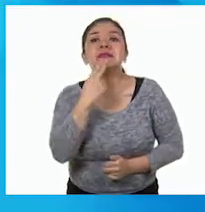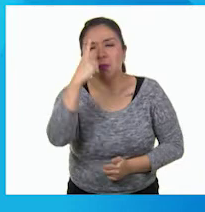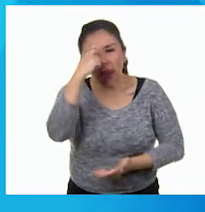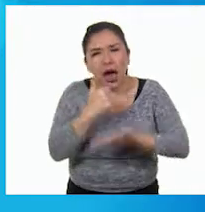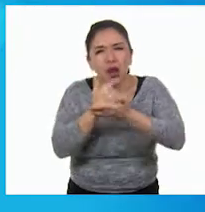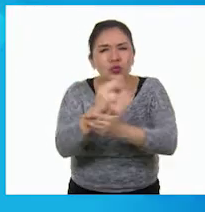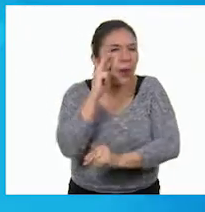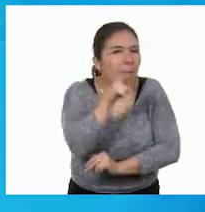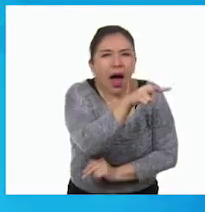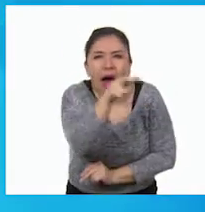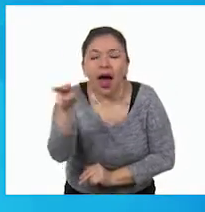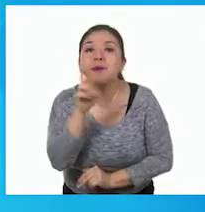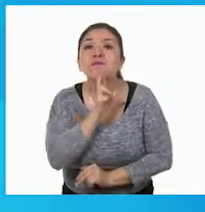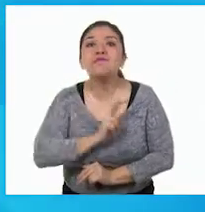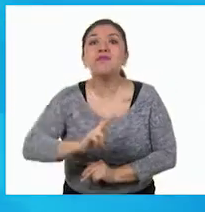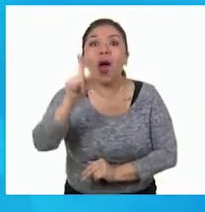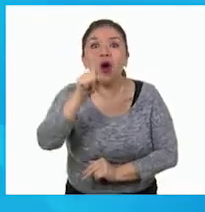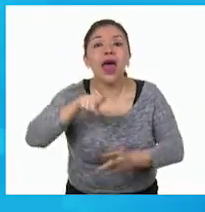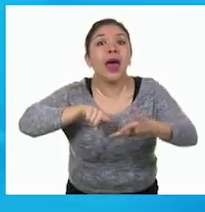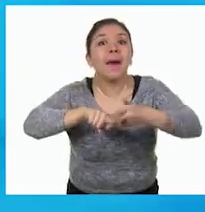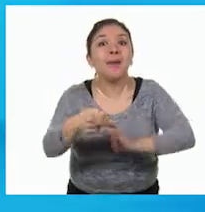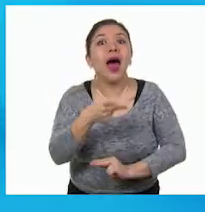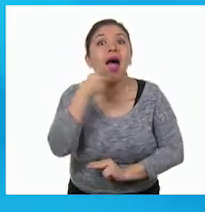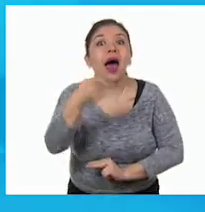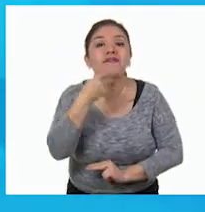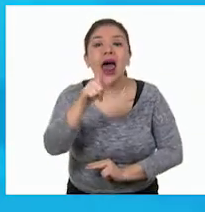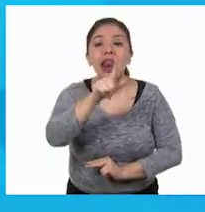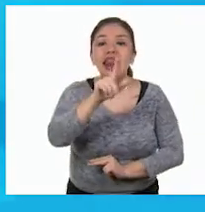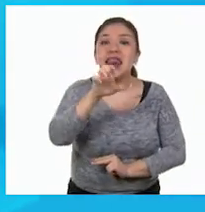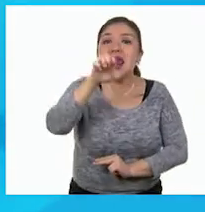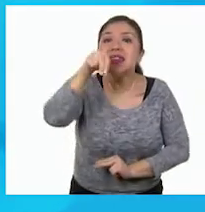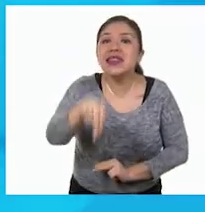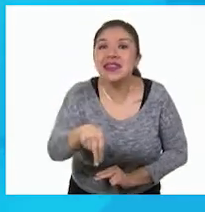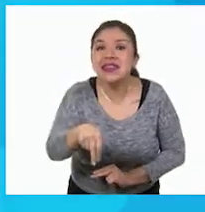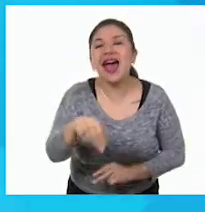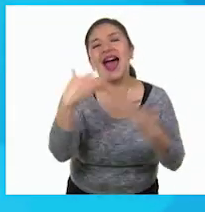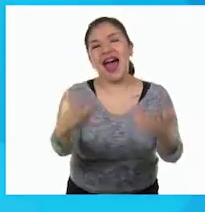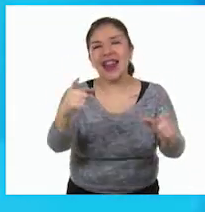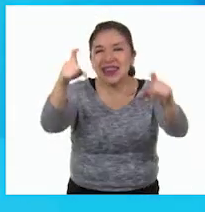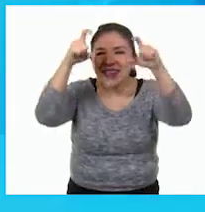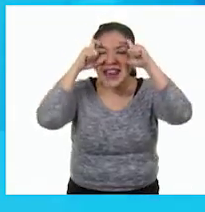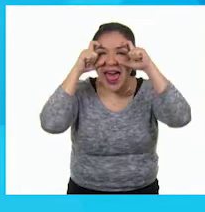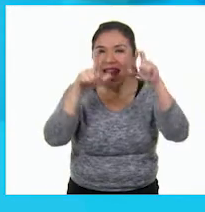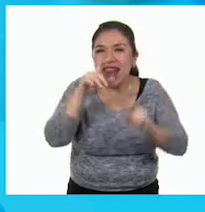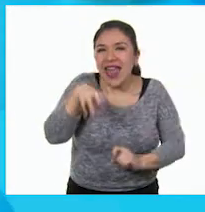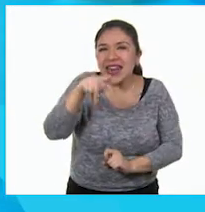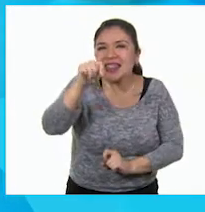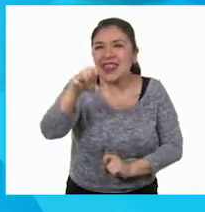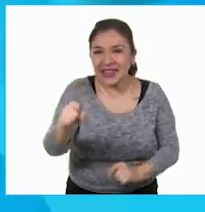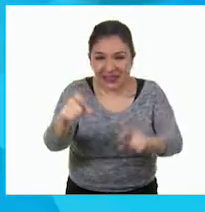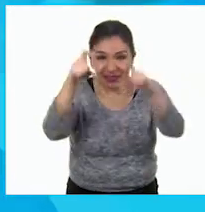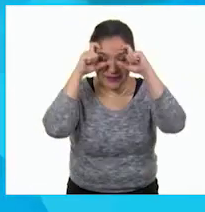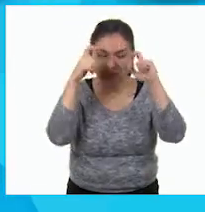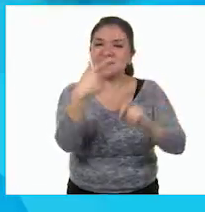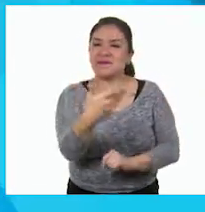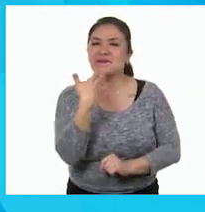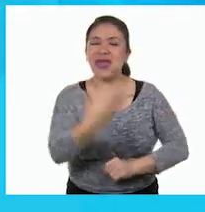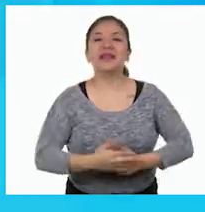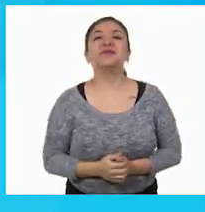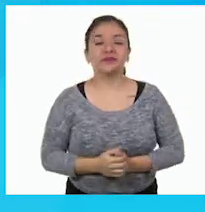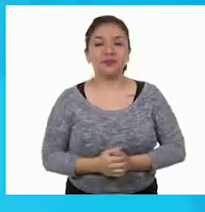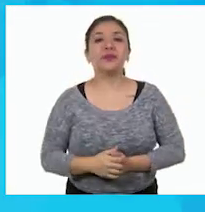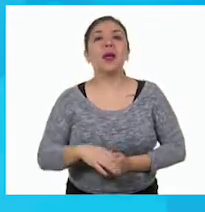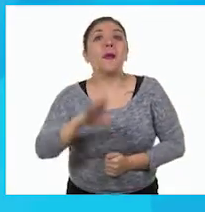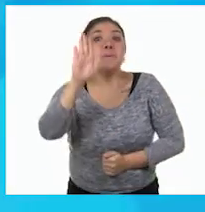con len. Ah, sí, estos los conozco muy bien. Son ¿verdad? Lentes. Muy bien, Mariana, lentes.